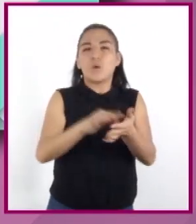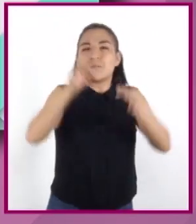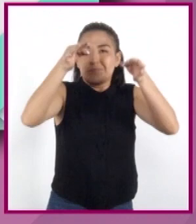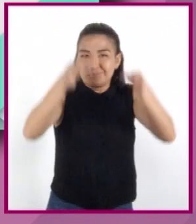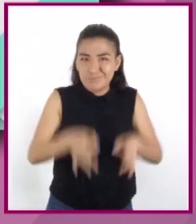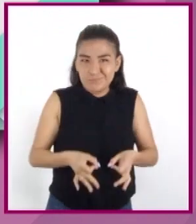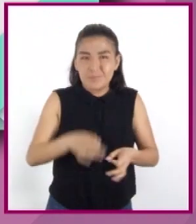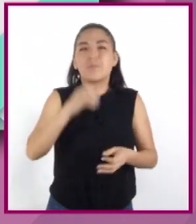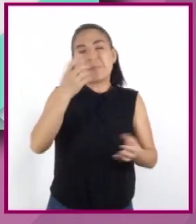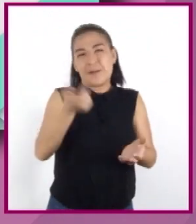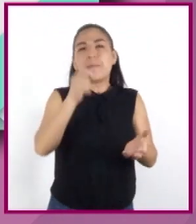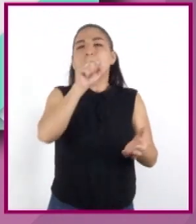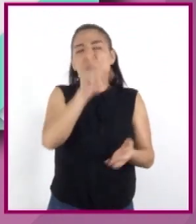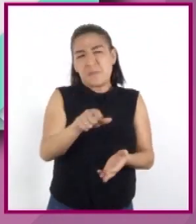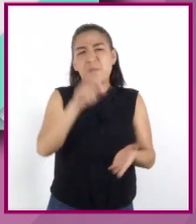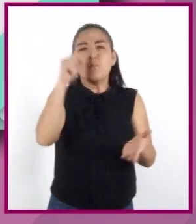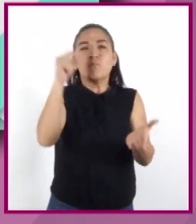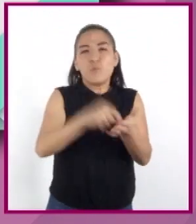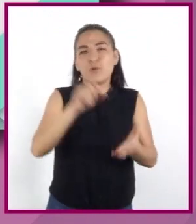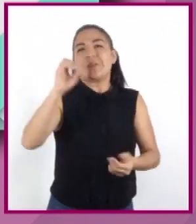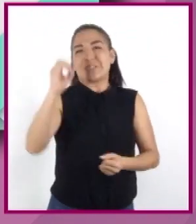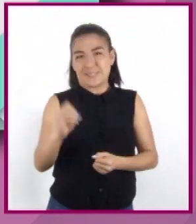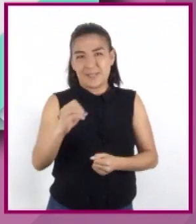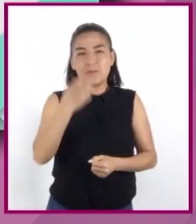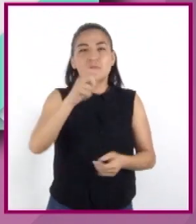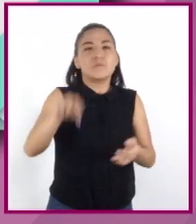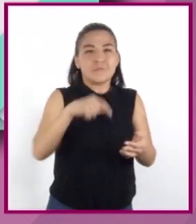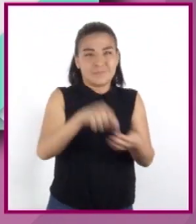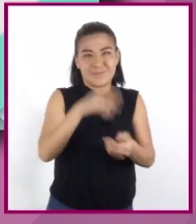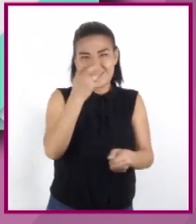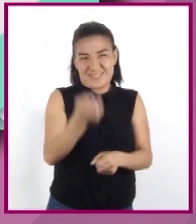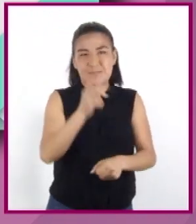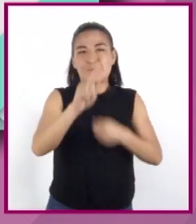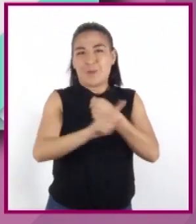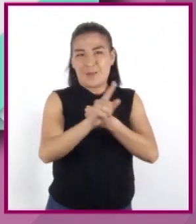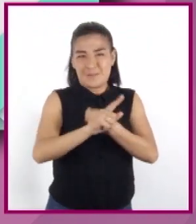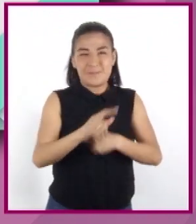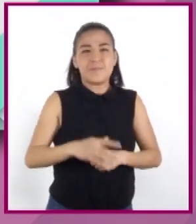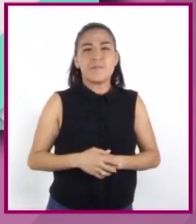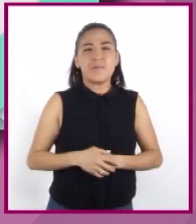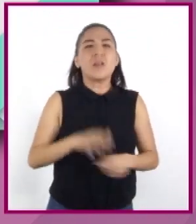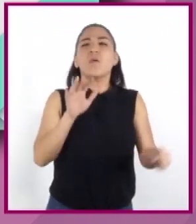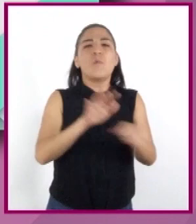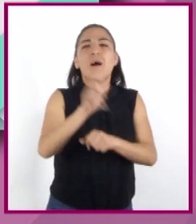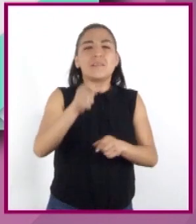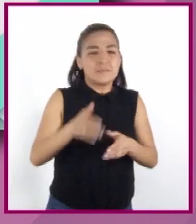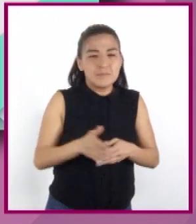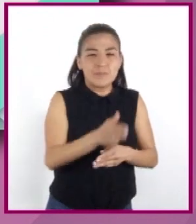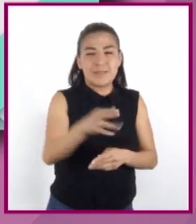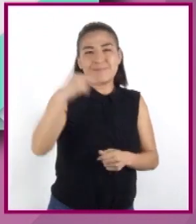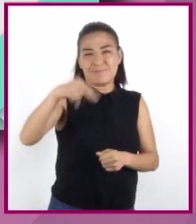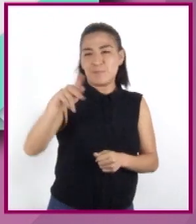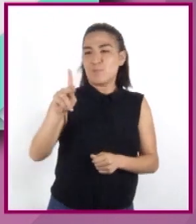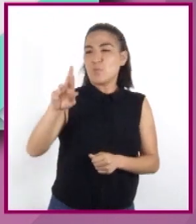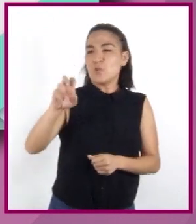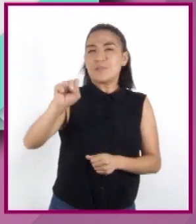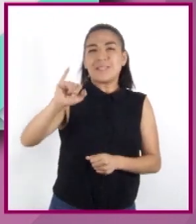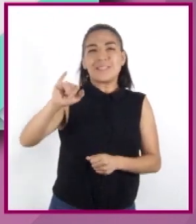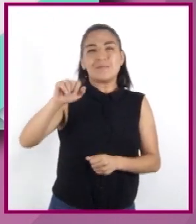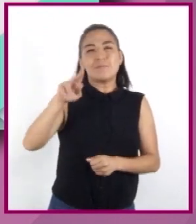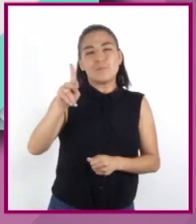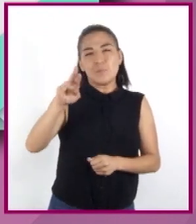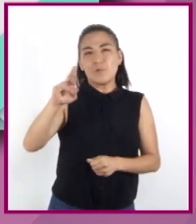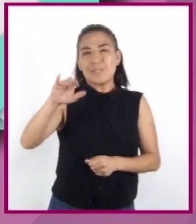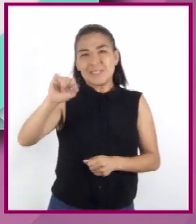bien punto cero, ya que es el protagonista de nuestro planteamiento. Su destino era hacia La Purísima, 40 kilómetros al